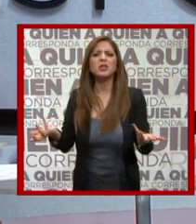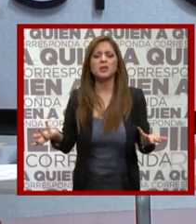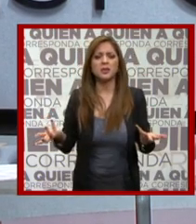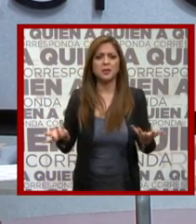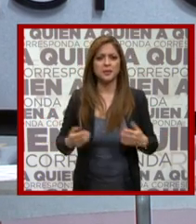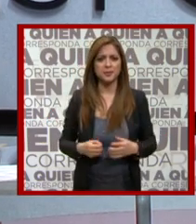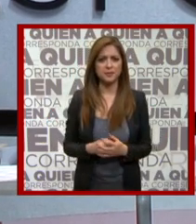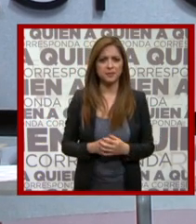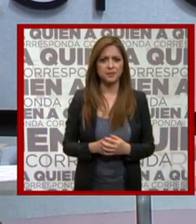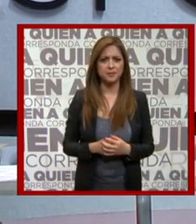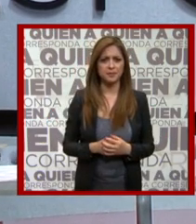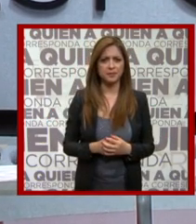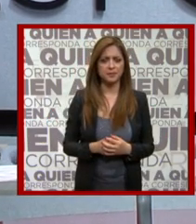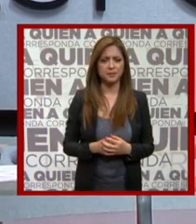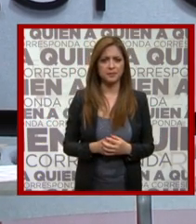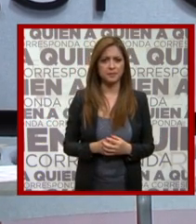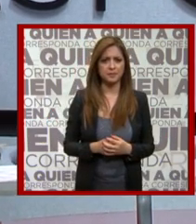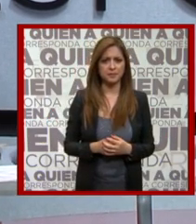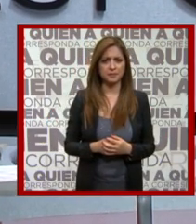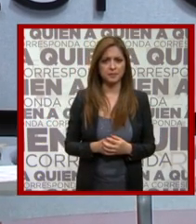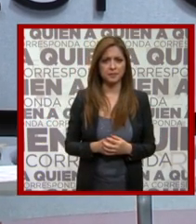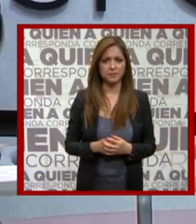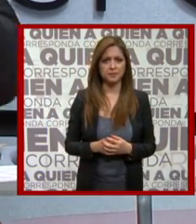A ver.